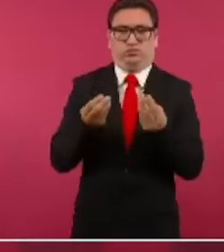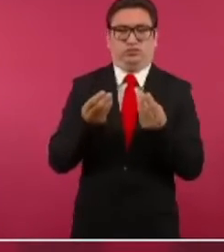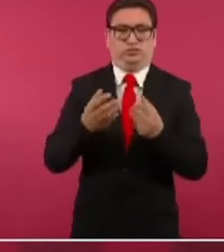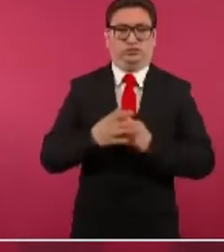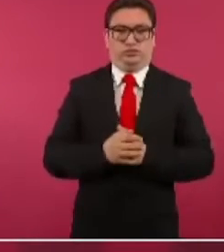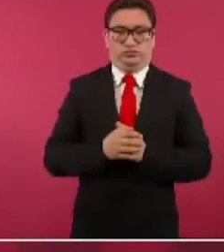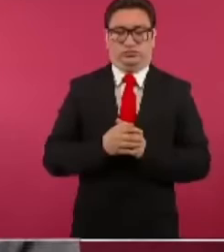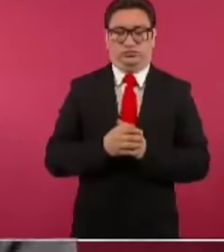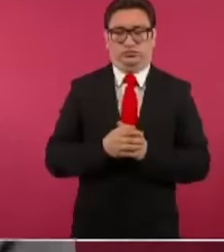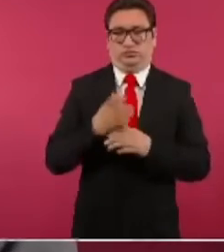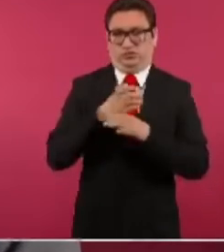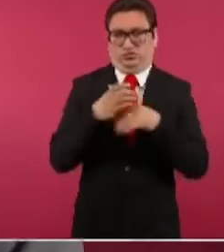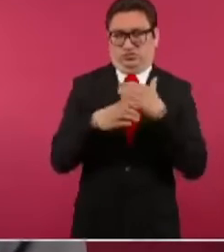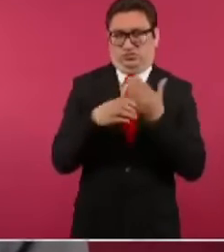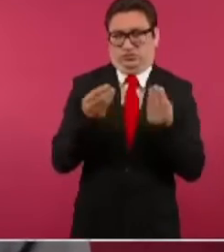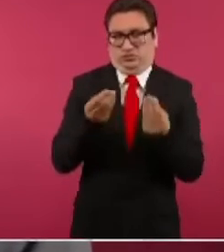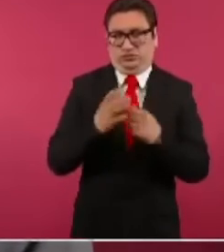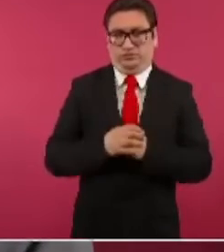equipos